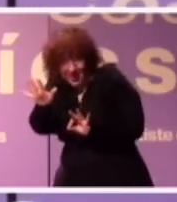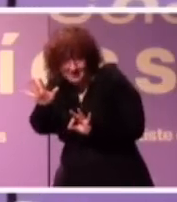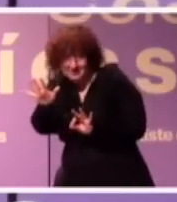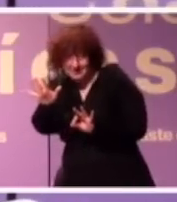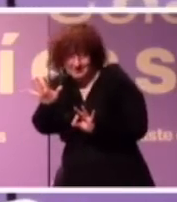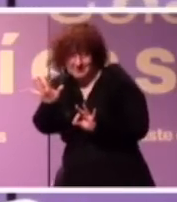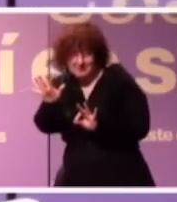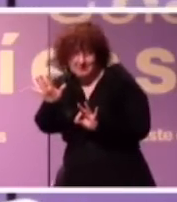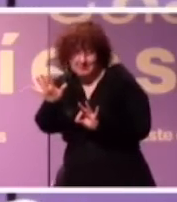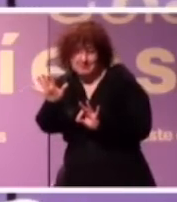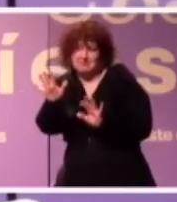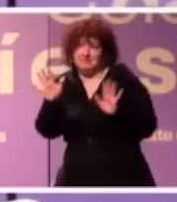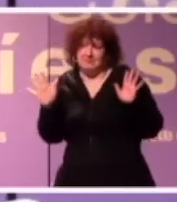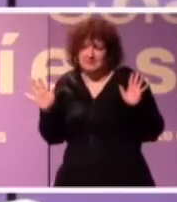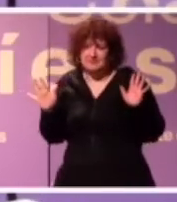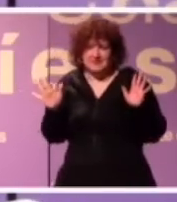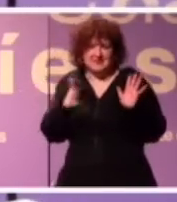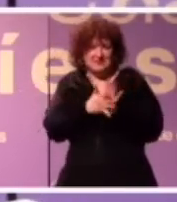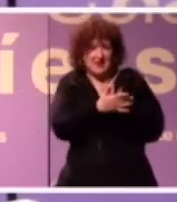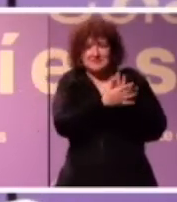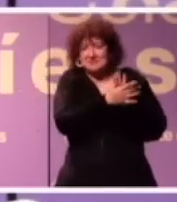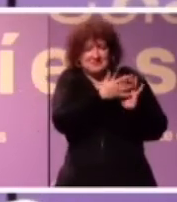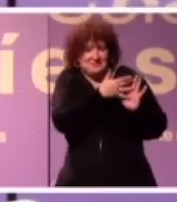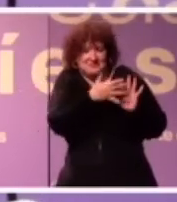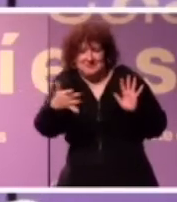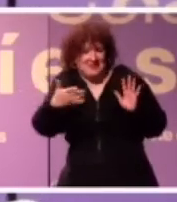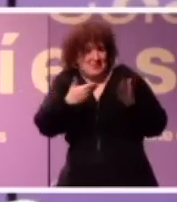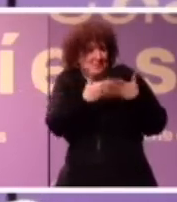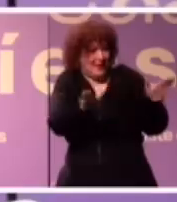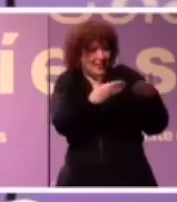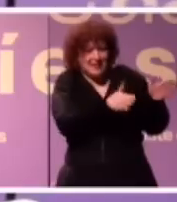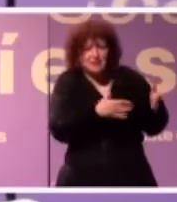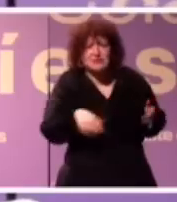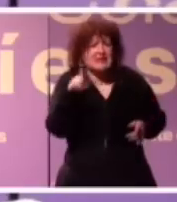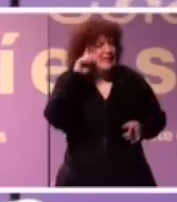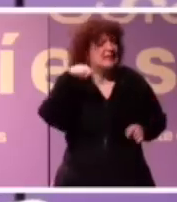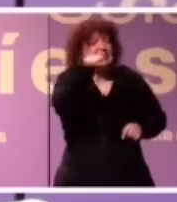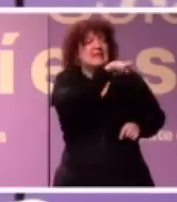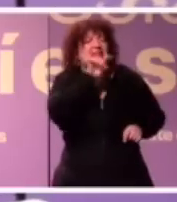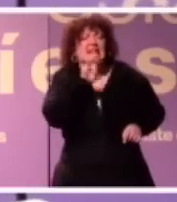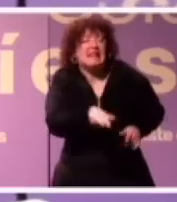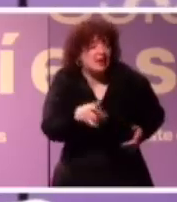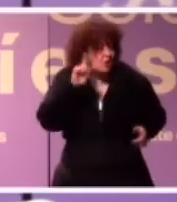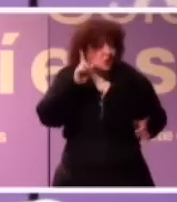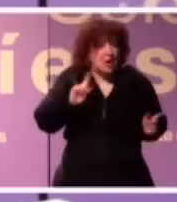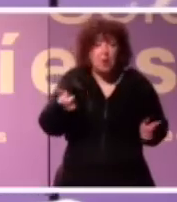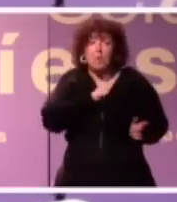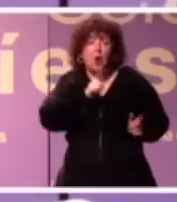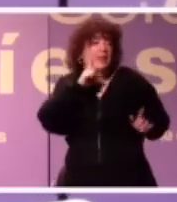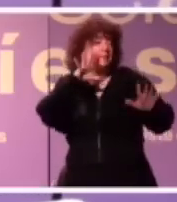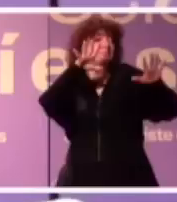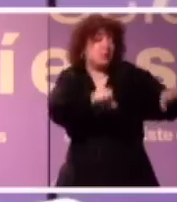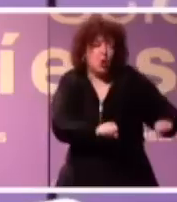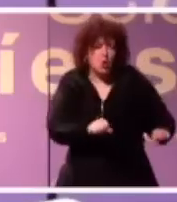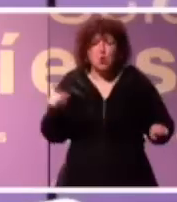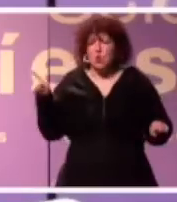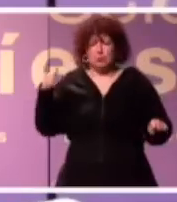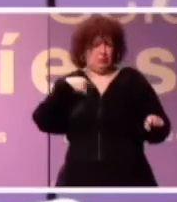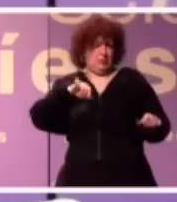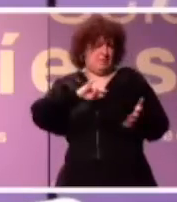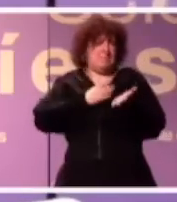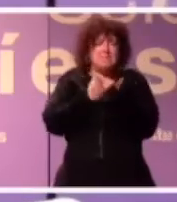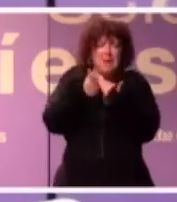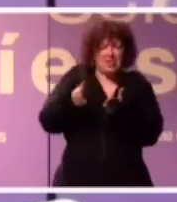pues pero por el camino porque a lo mejor no se sabe quién ha sido A lo mejor la policía con los mejores medios de